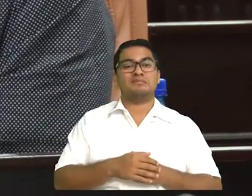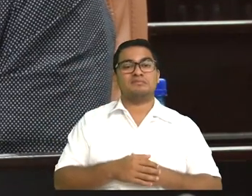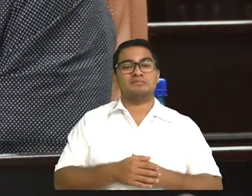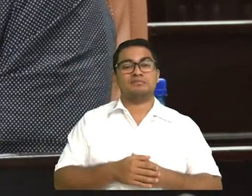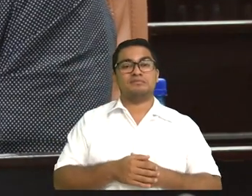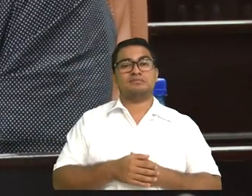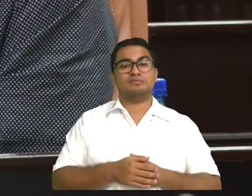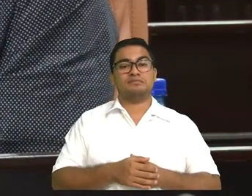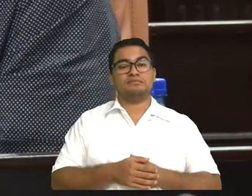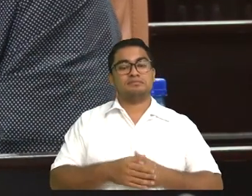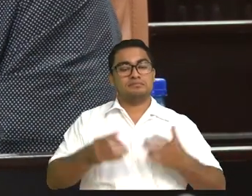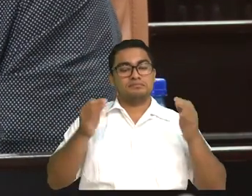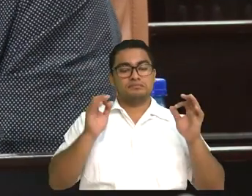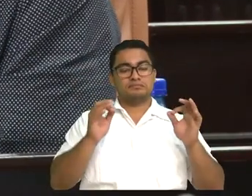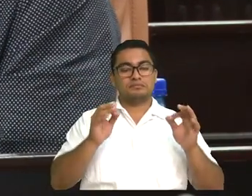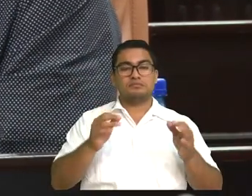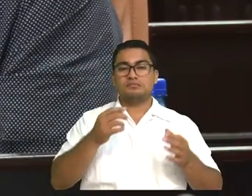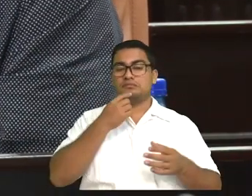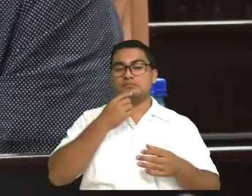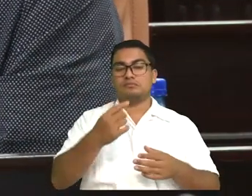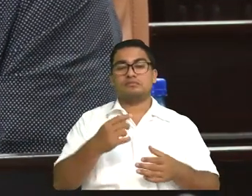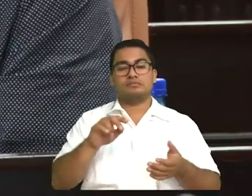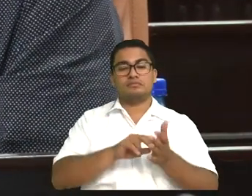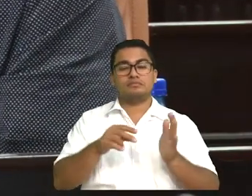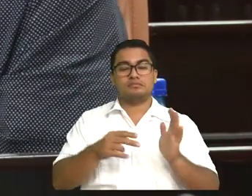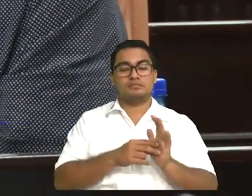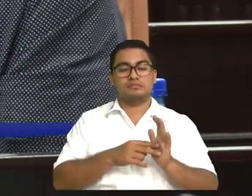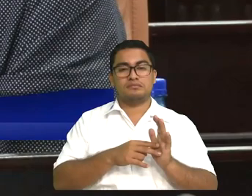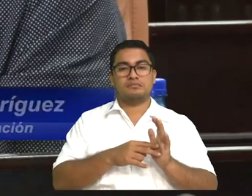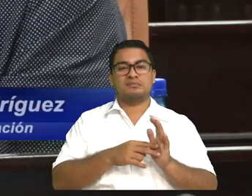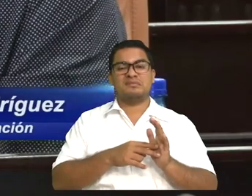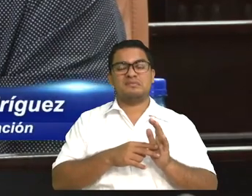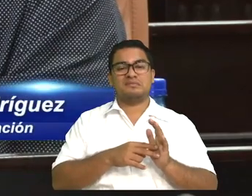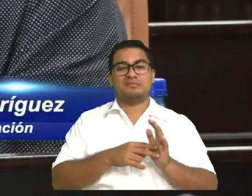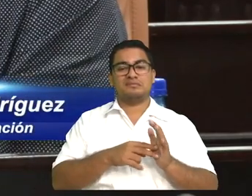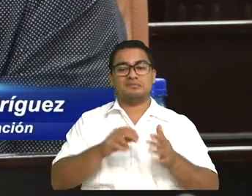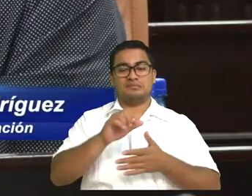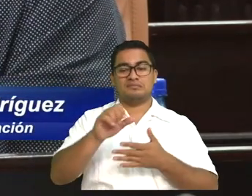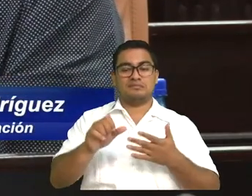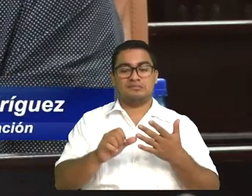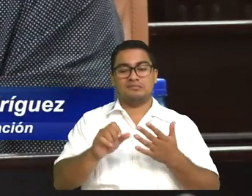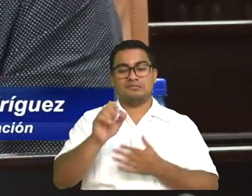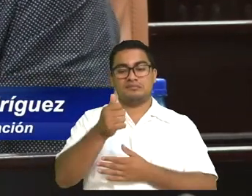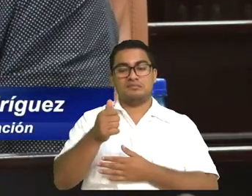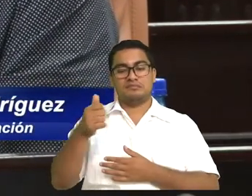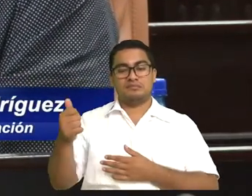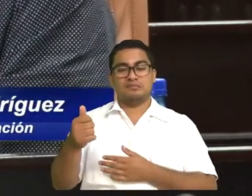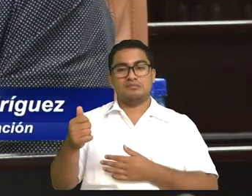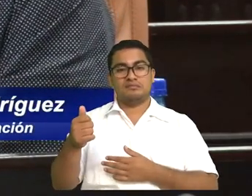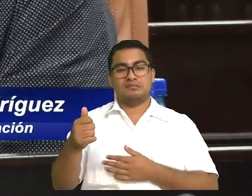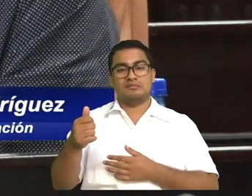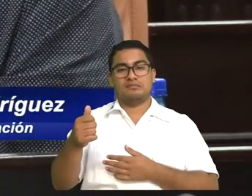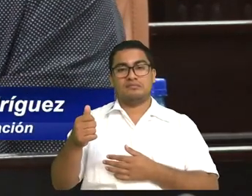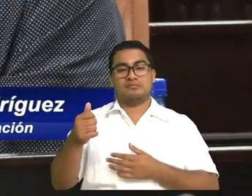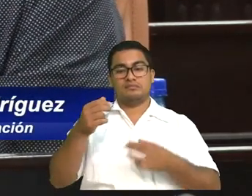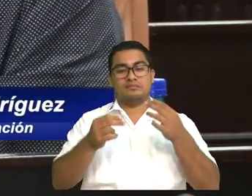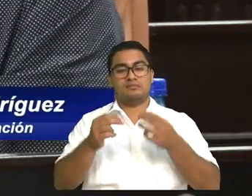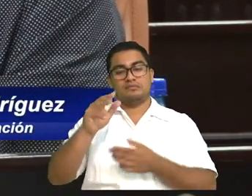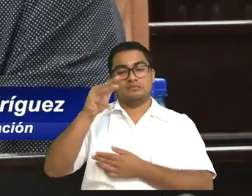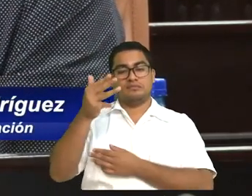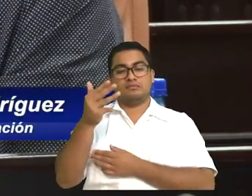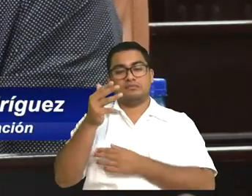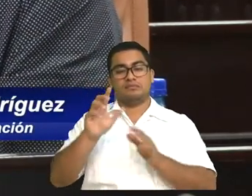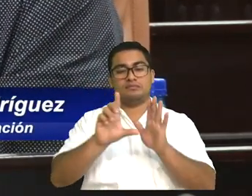por supuesto, y por lo puesto de conformidad en el artículo 6.6, incluso inciso 9 de la